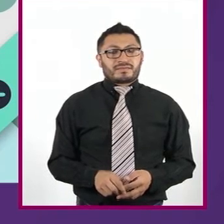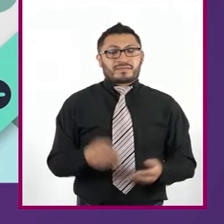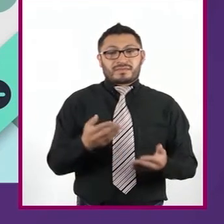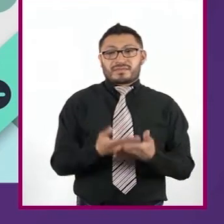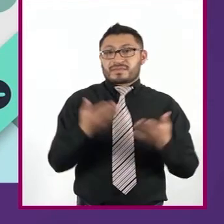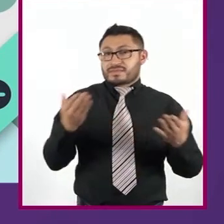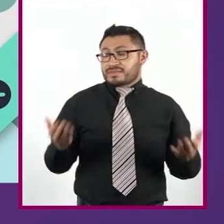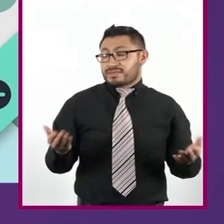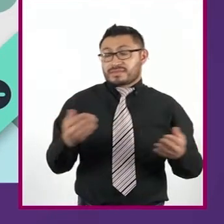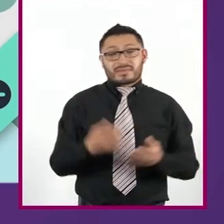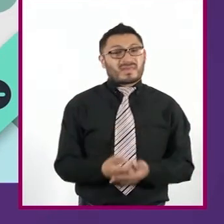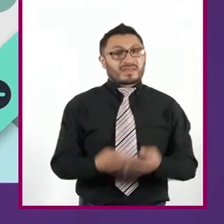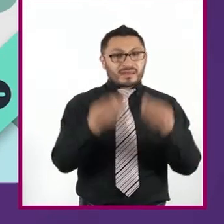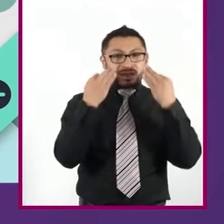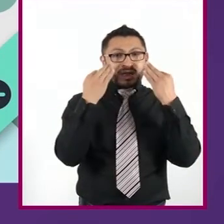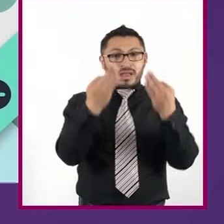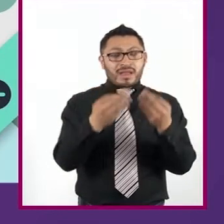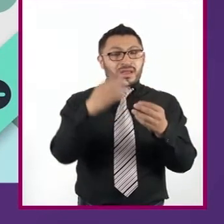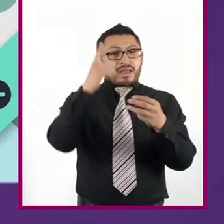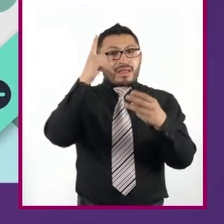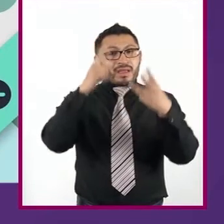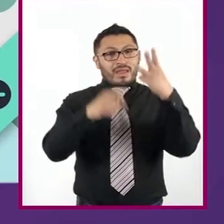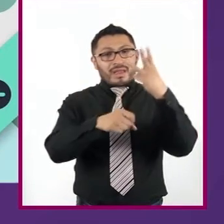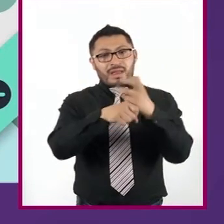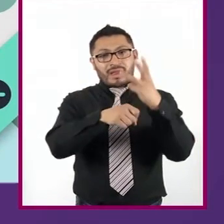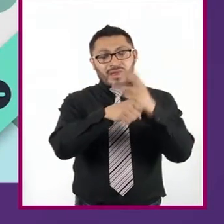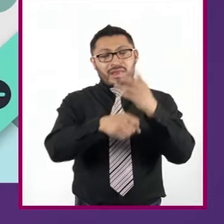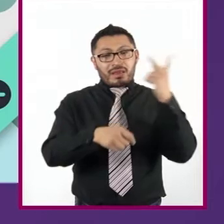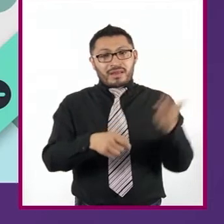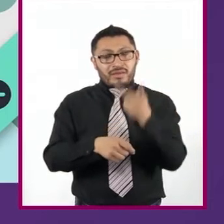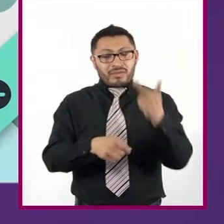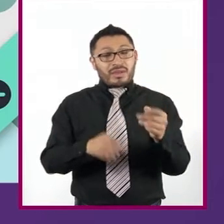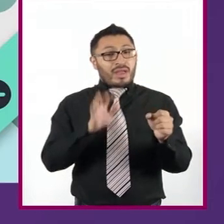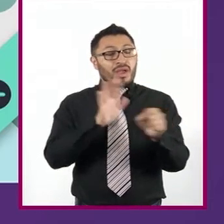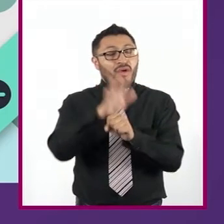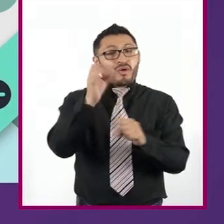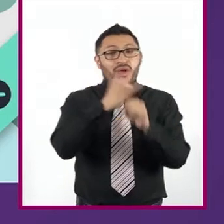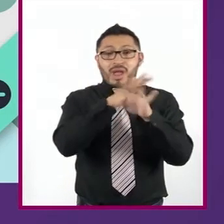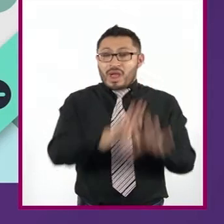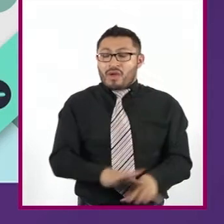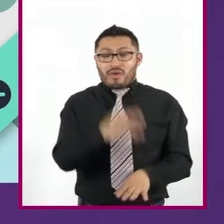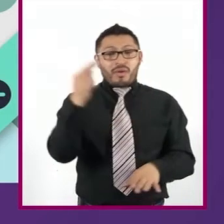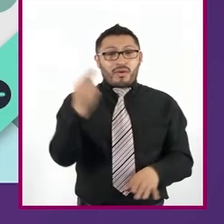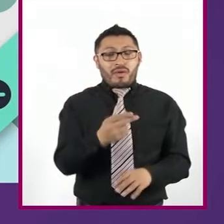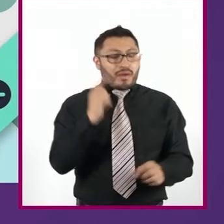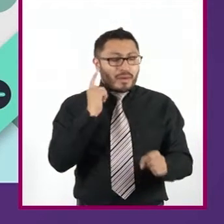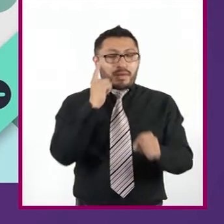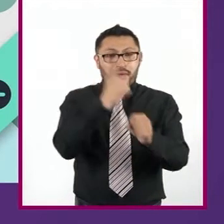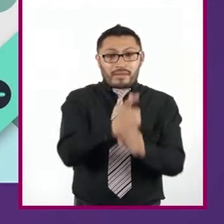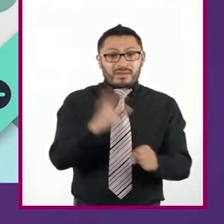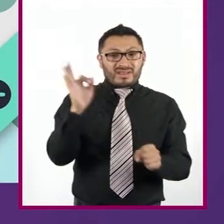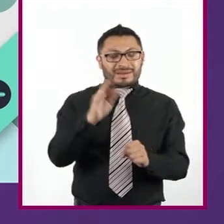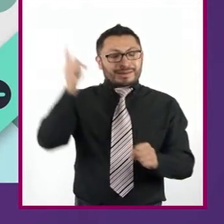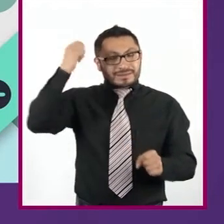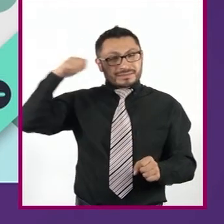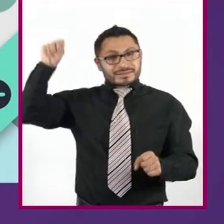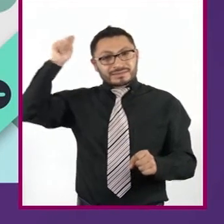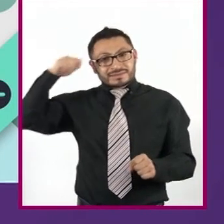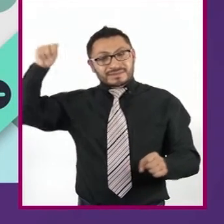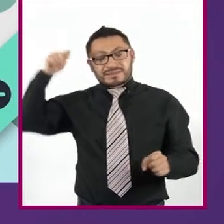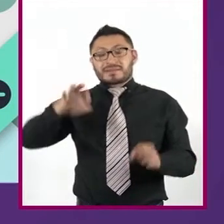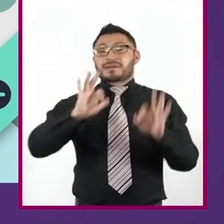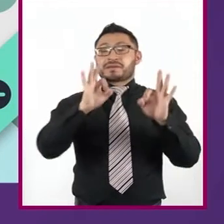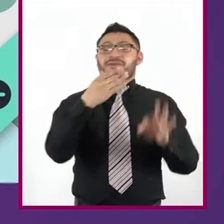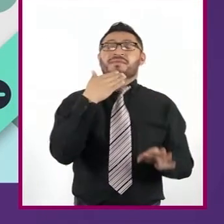Ahora bien, veamos el tercer cuestionamiento. ¿Qué datos necesitamos para saber si la hipótesis de los maestros